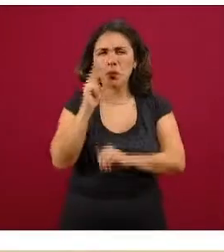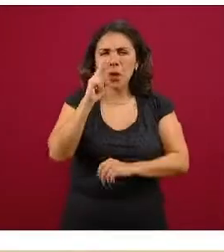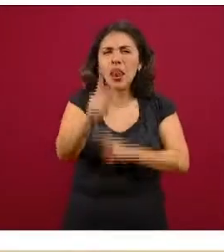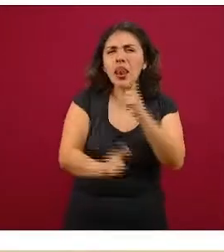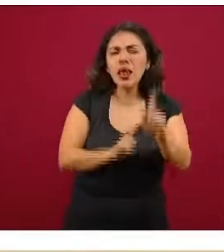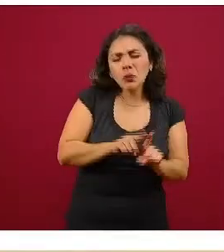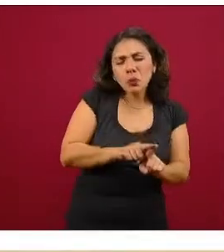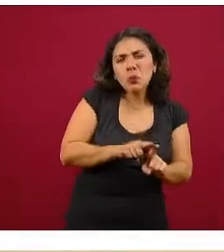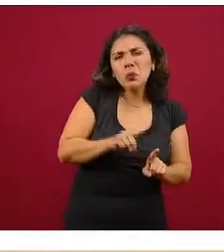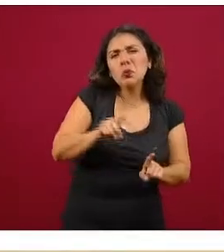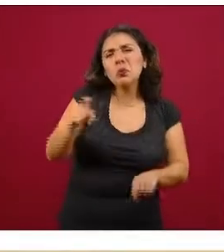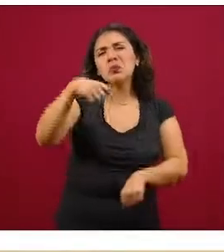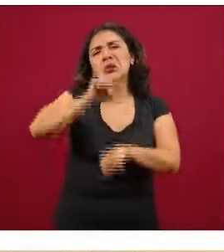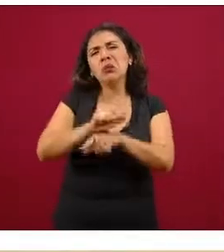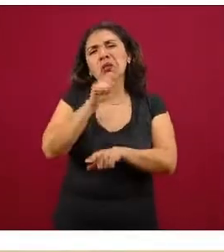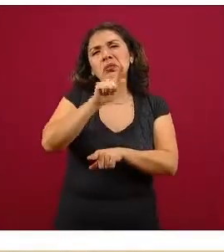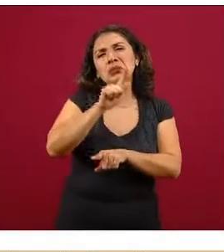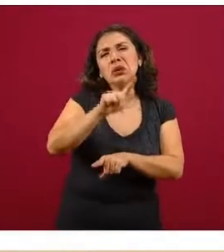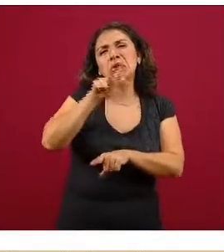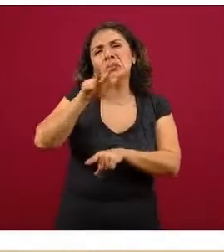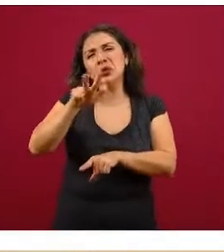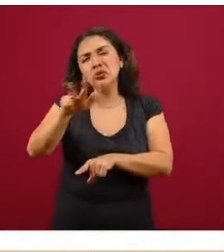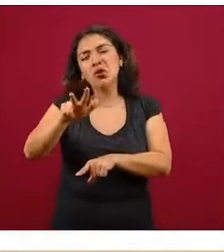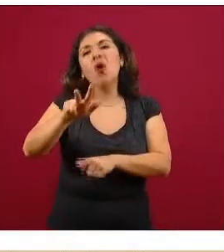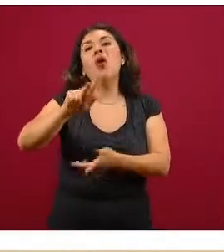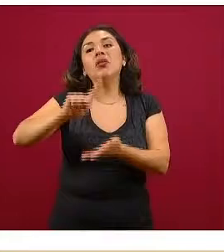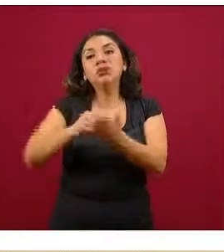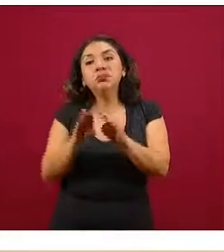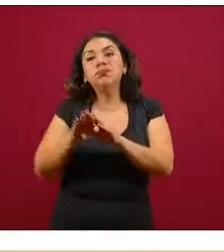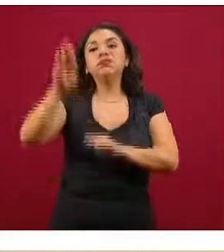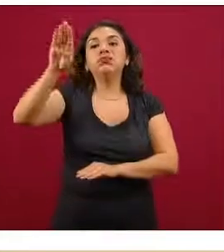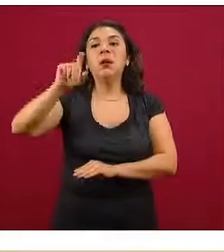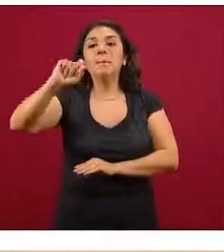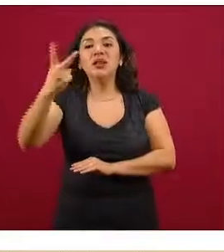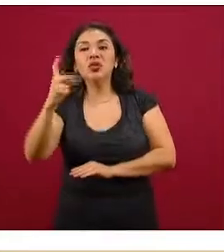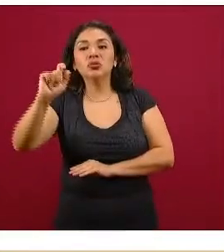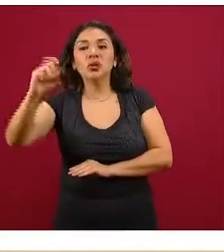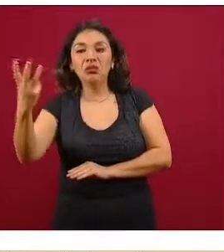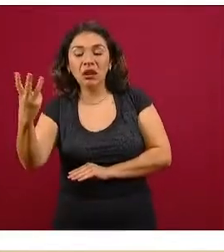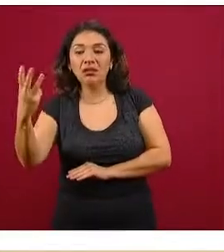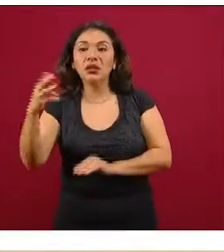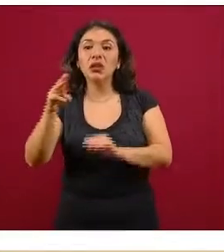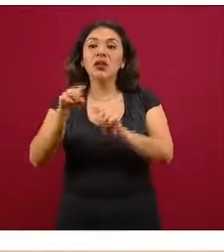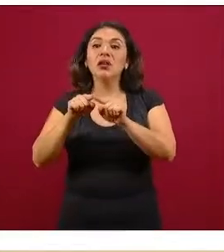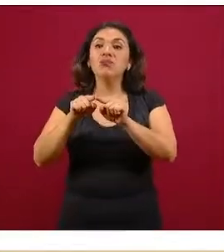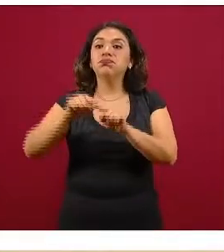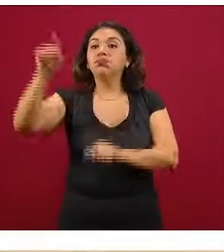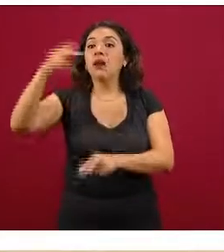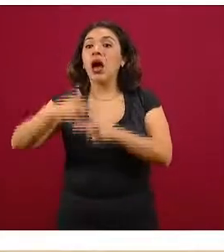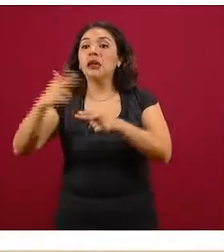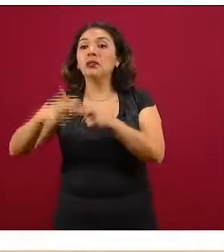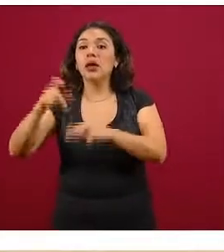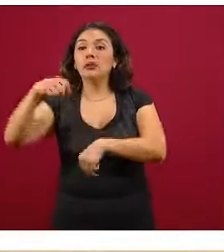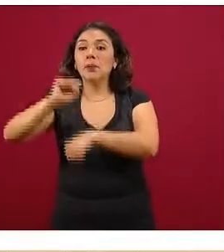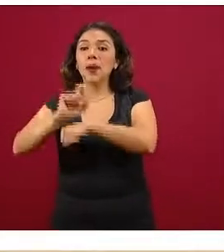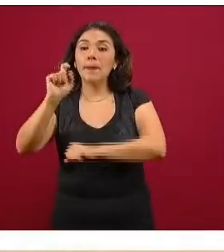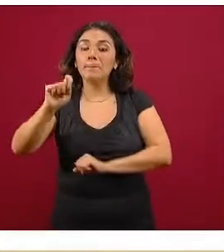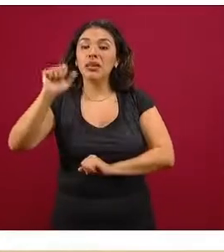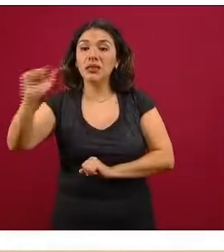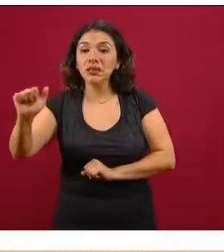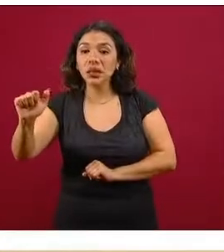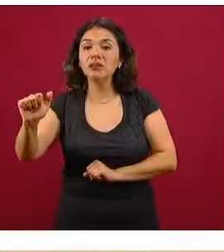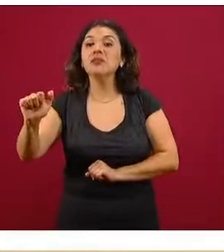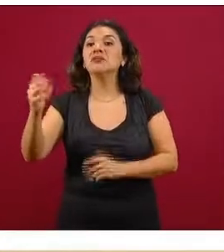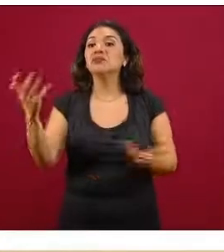la semana 17-18, vuelve a incrementar en la semana 22-23, un incremento importante hasta la 26 y